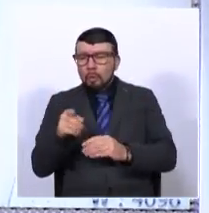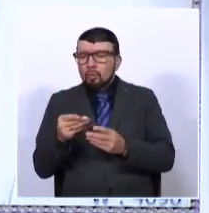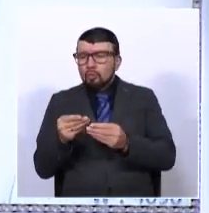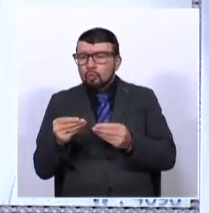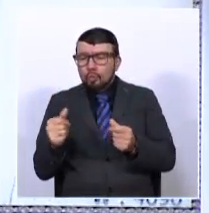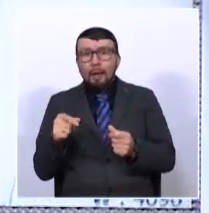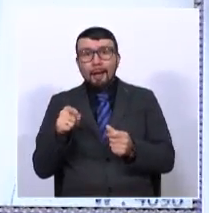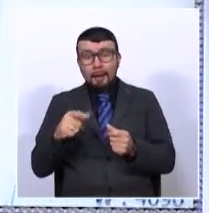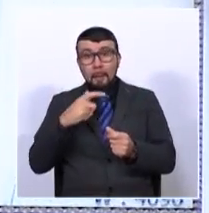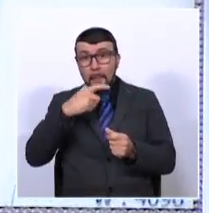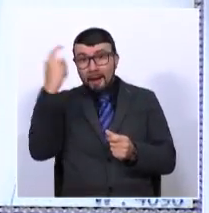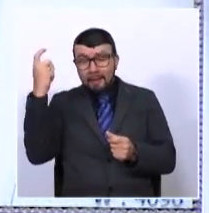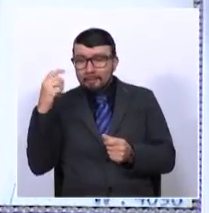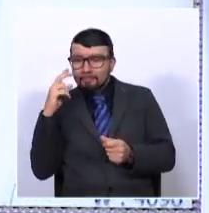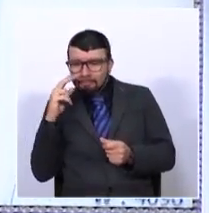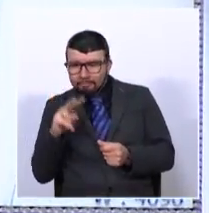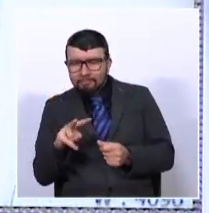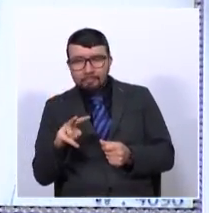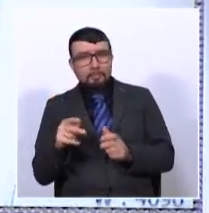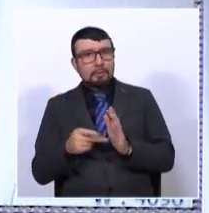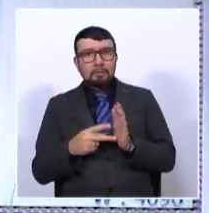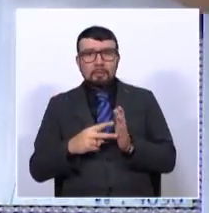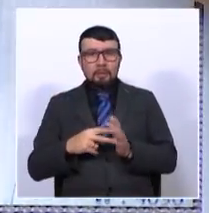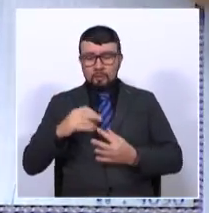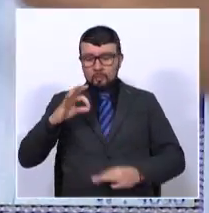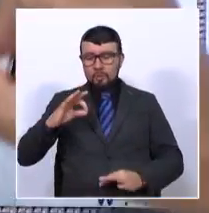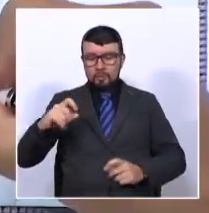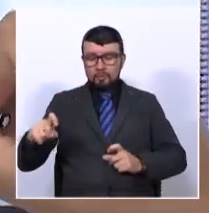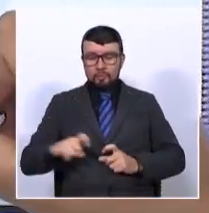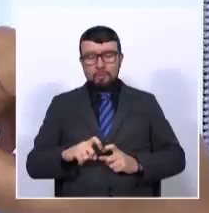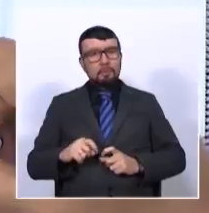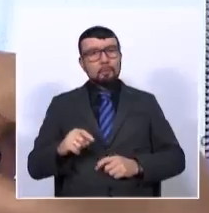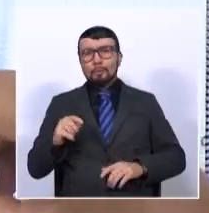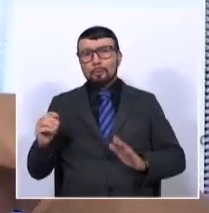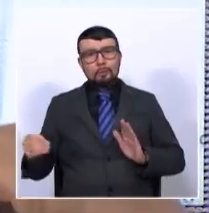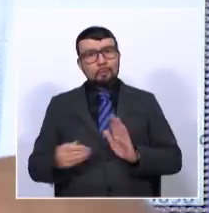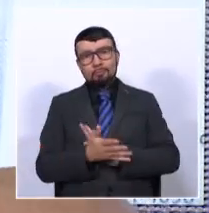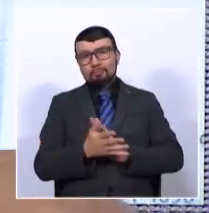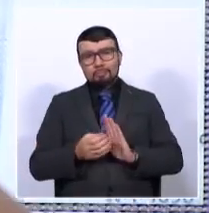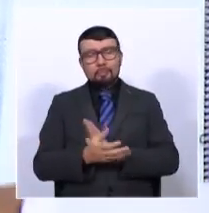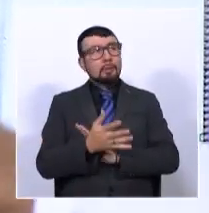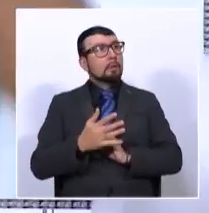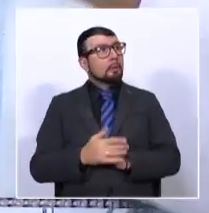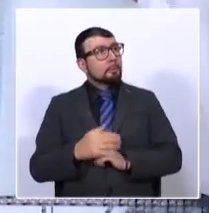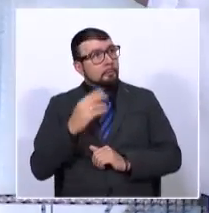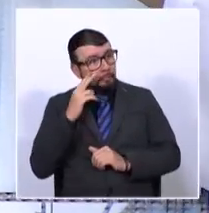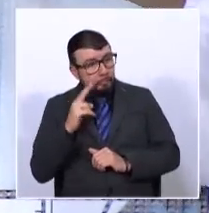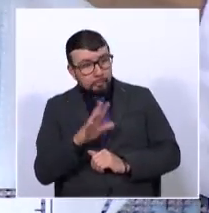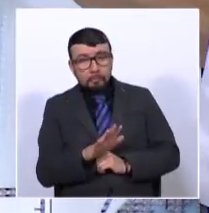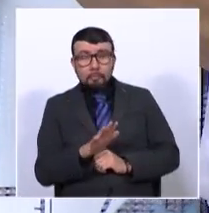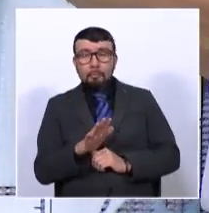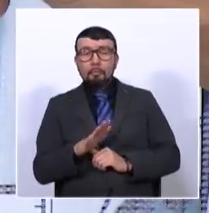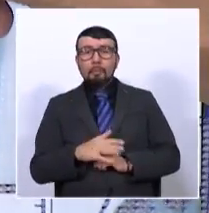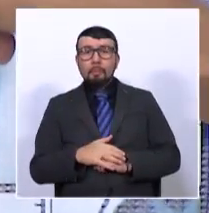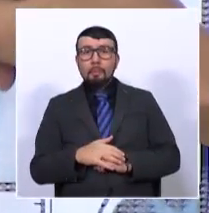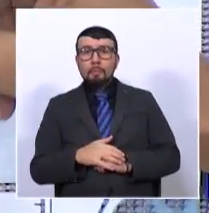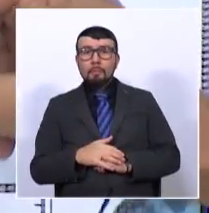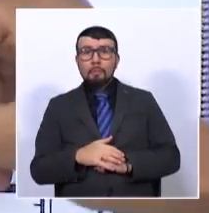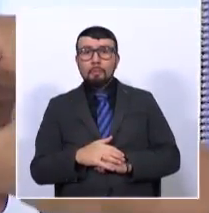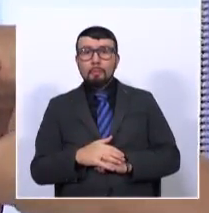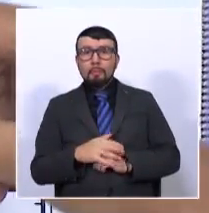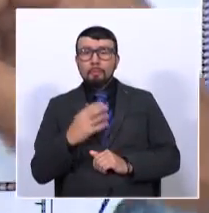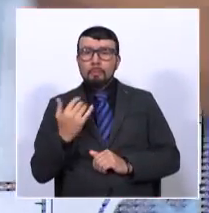ven claritos porque no dejan pasar los rayos X. Entonces vemos los ligamentos laterales, el ligamento